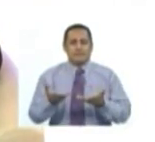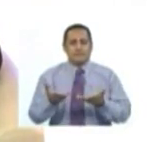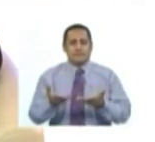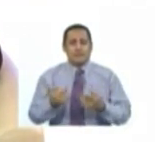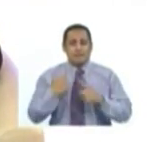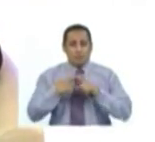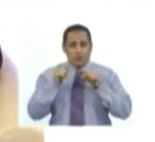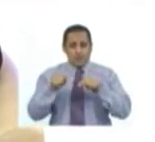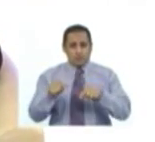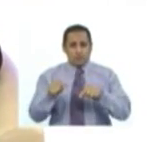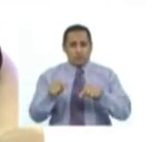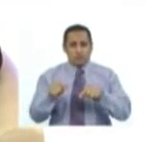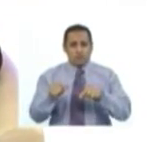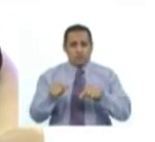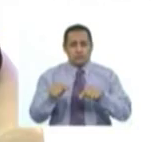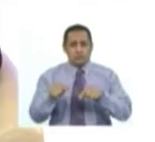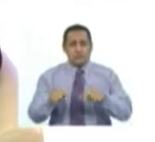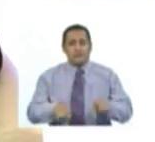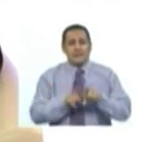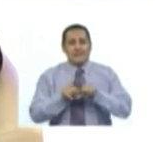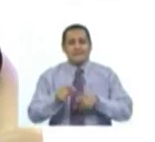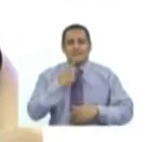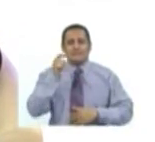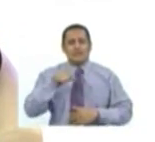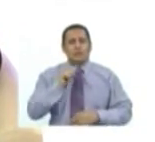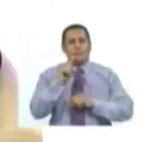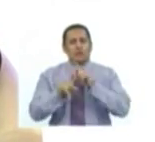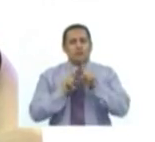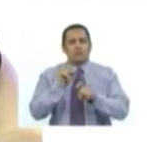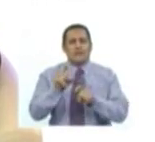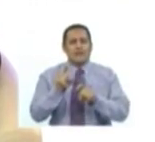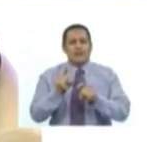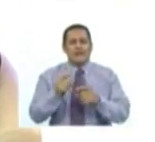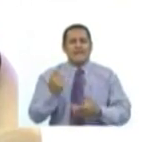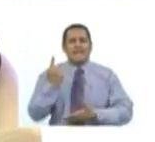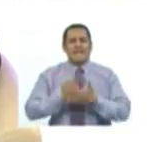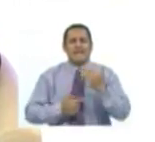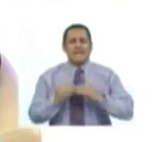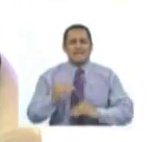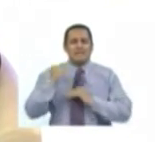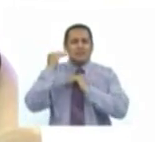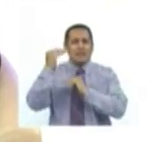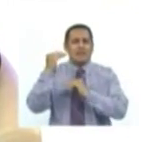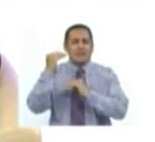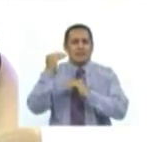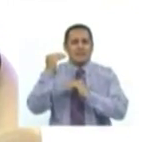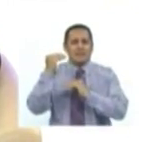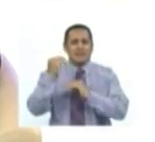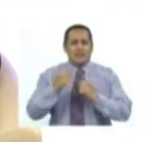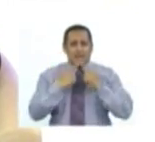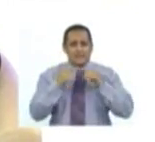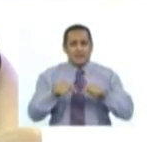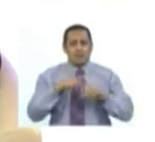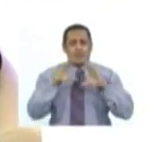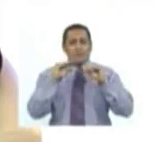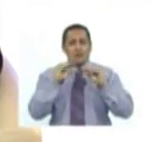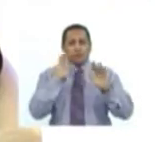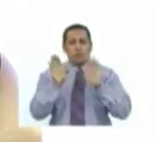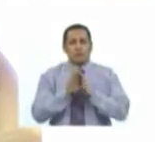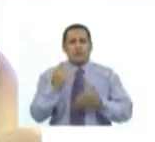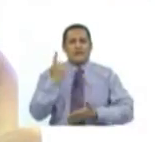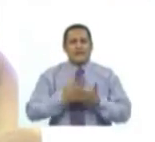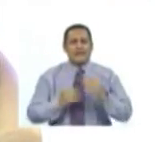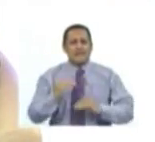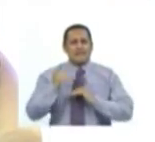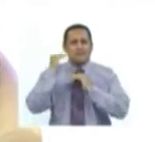Y para esto es necesario preguntarse en qué ámbito estamos hablando, o dentro de qué ámbito